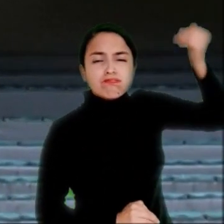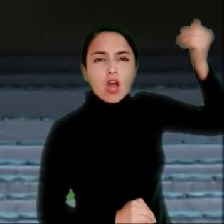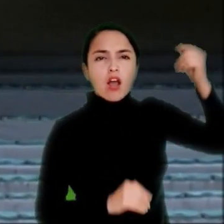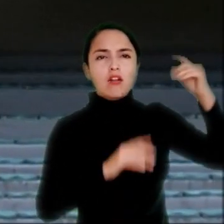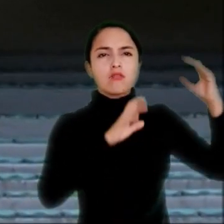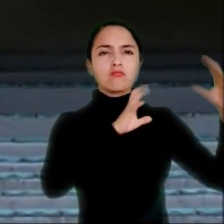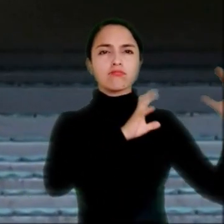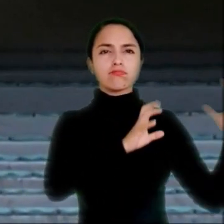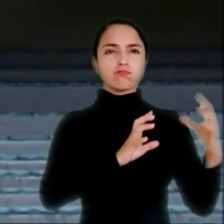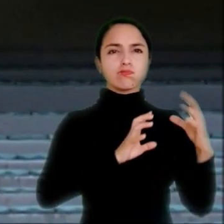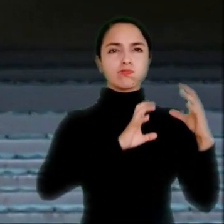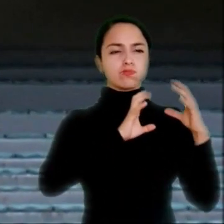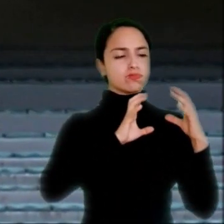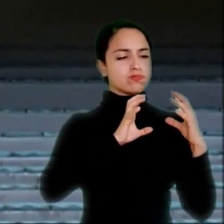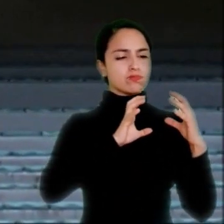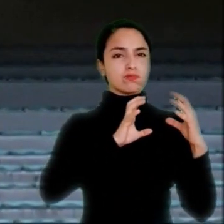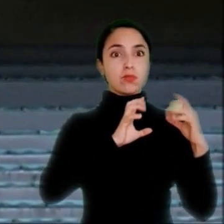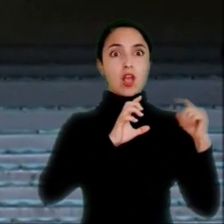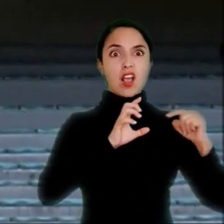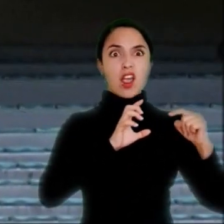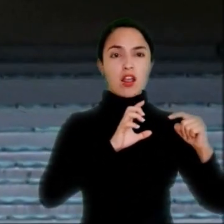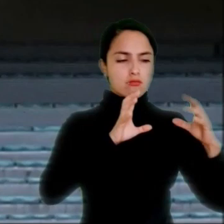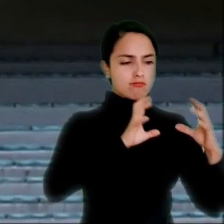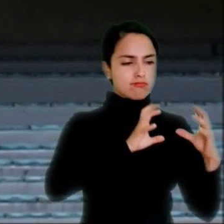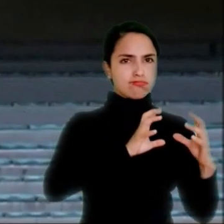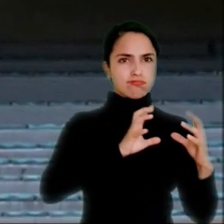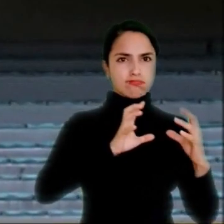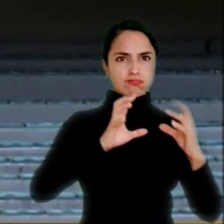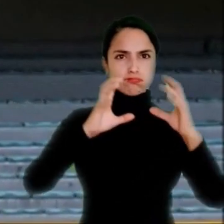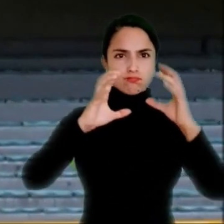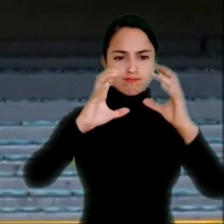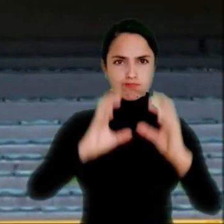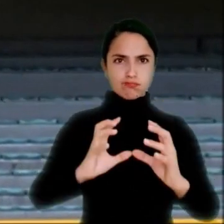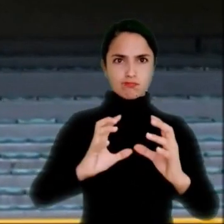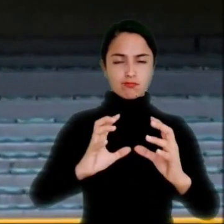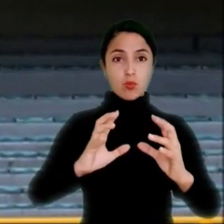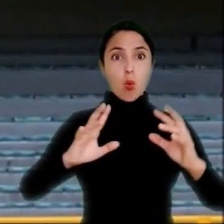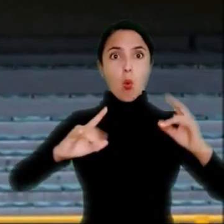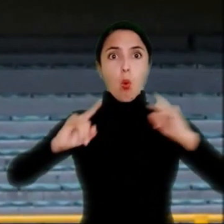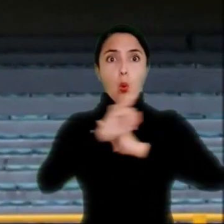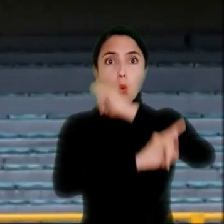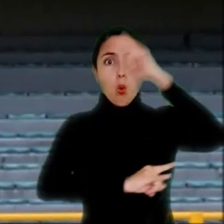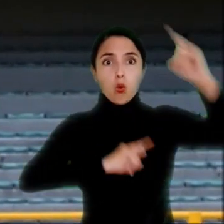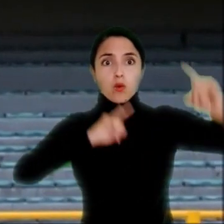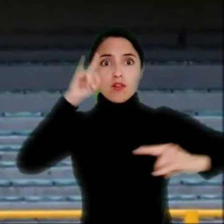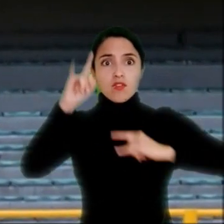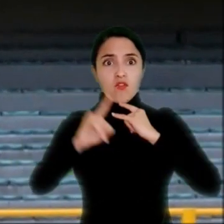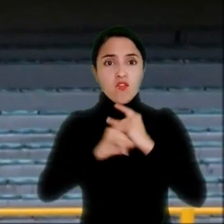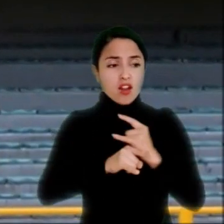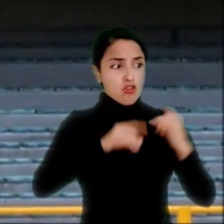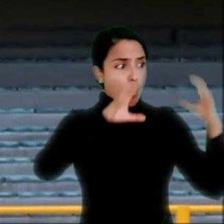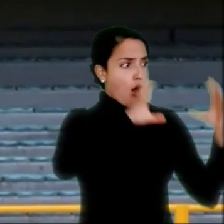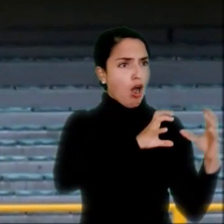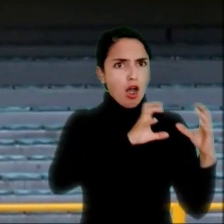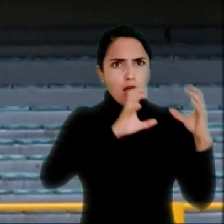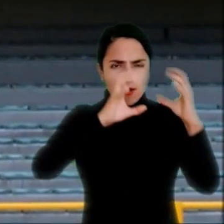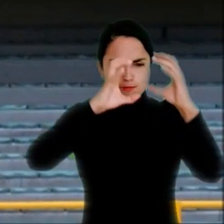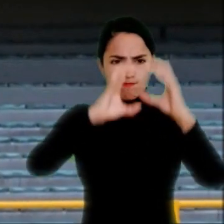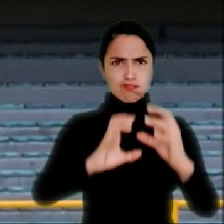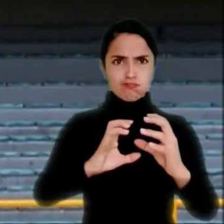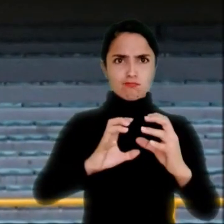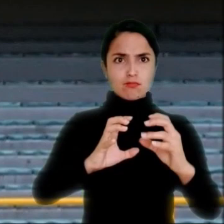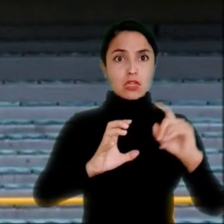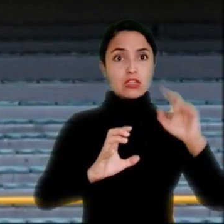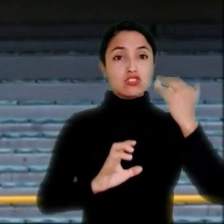pone justo en mitad del universo. Más tarde, después de un impecable canto gutural que surge de la